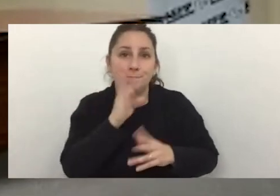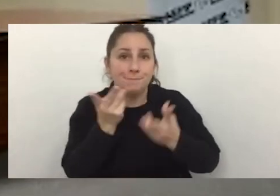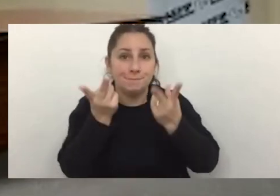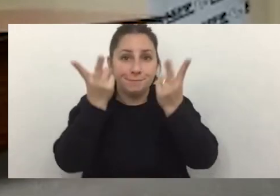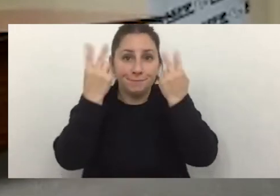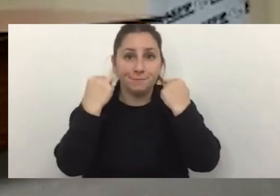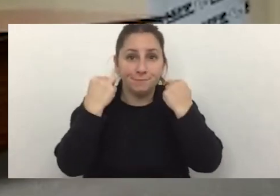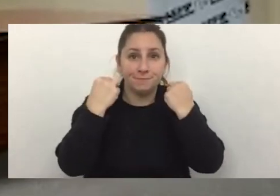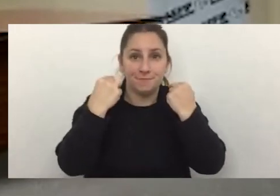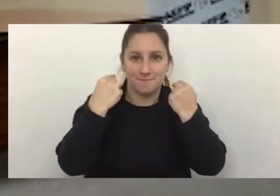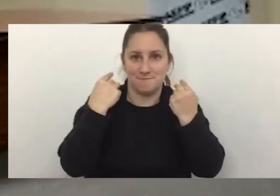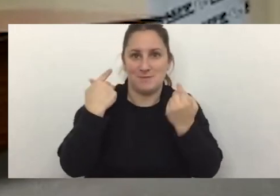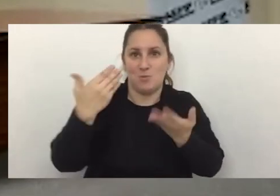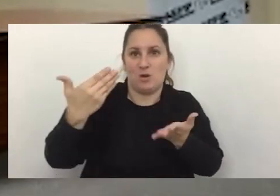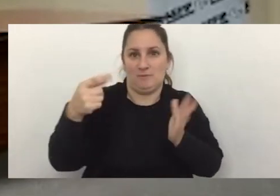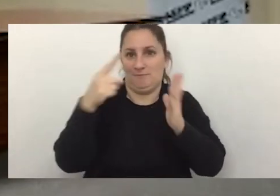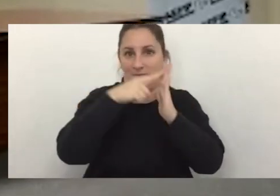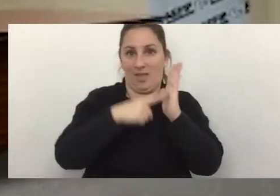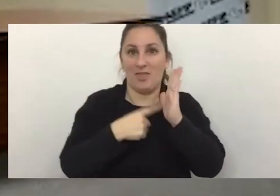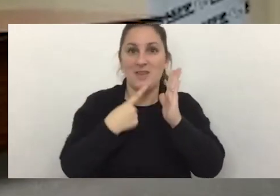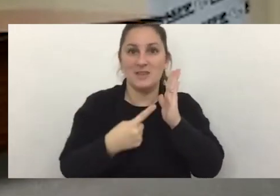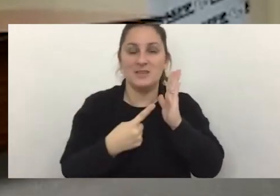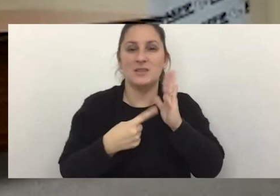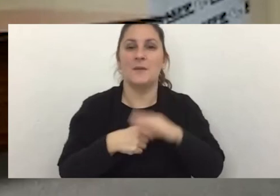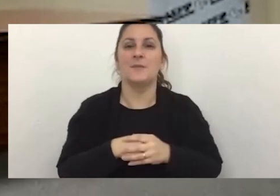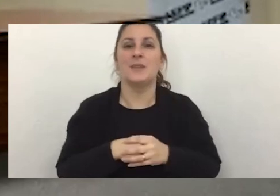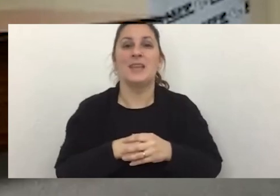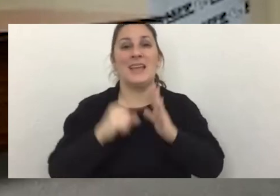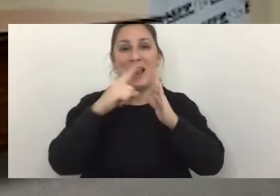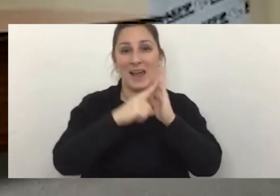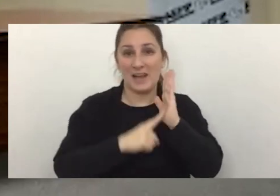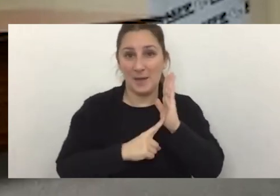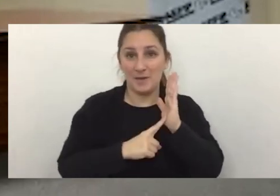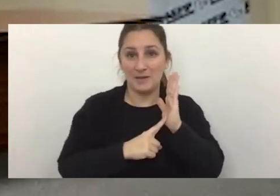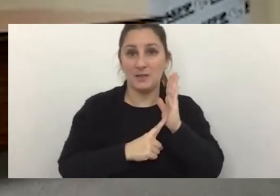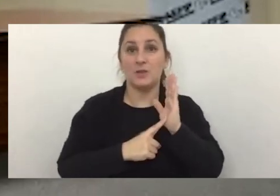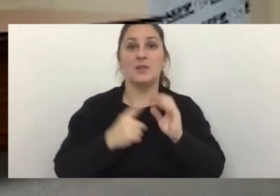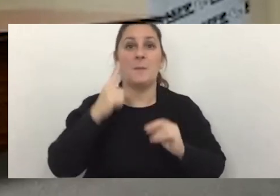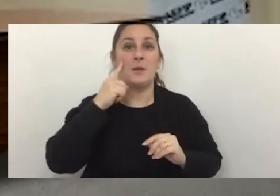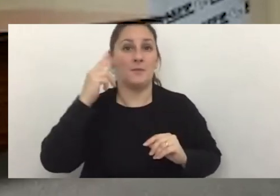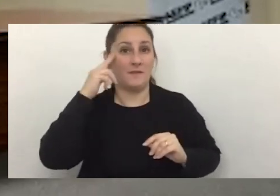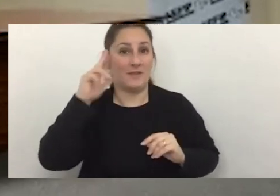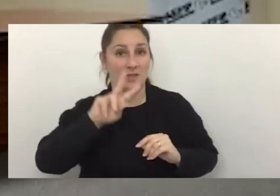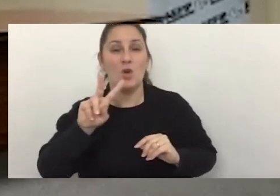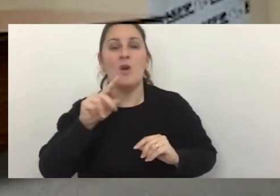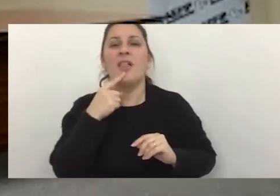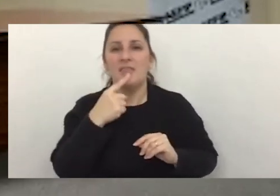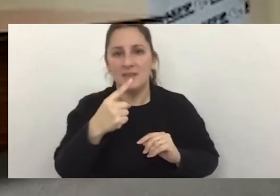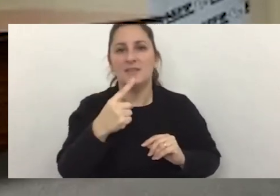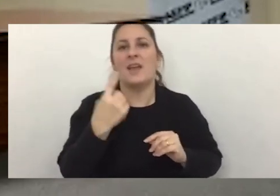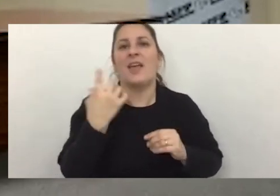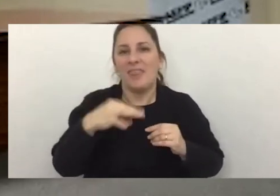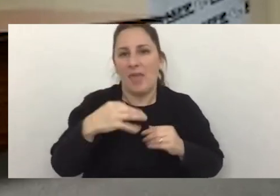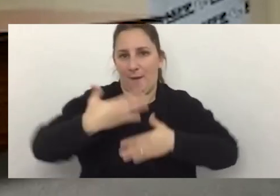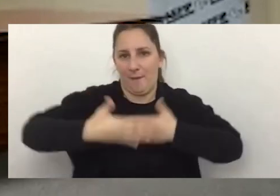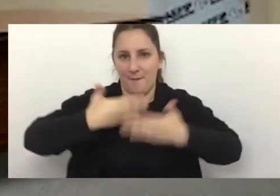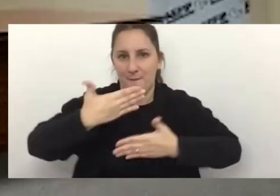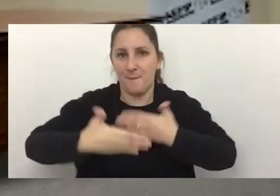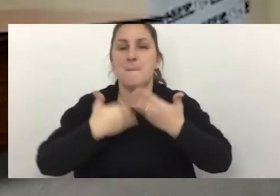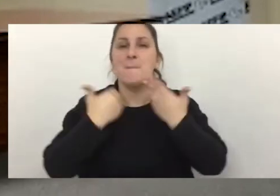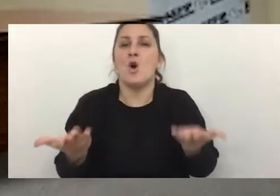de los derechos humanos. Y su reglamentación, que es la 23.592, ordena cesar el acto. Por eso se